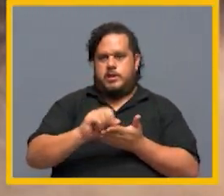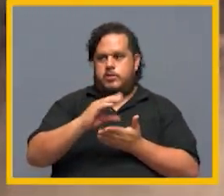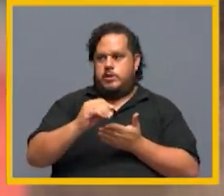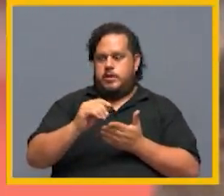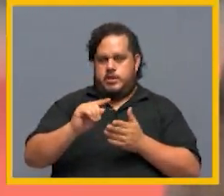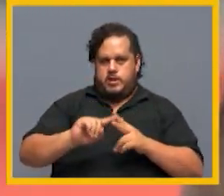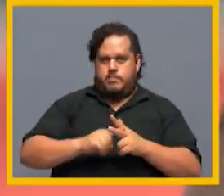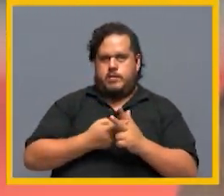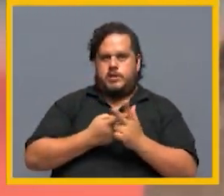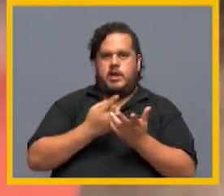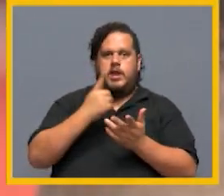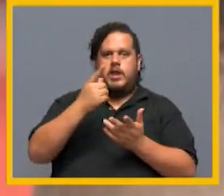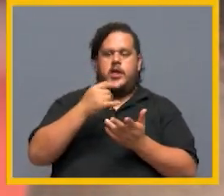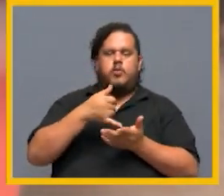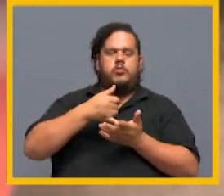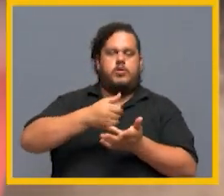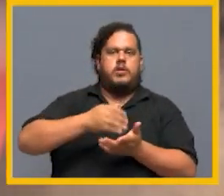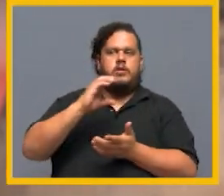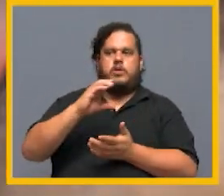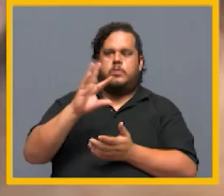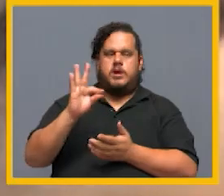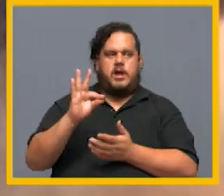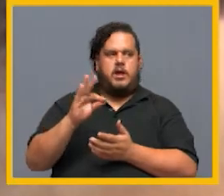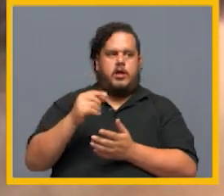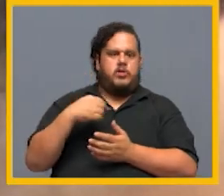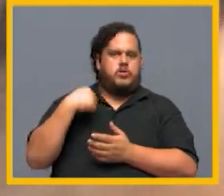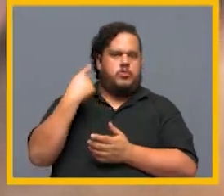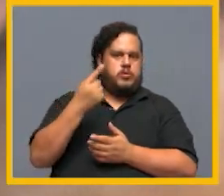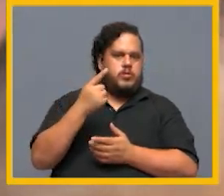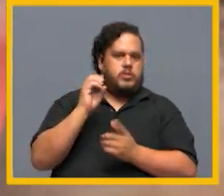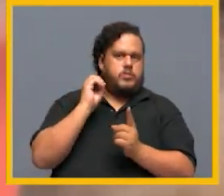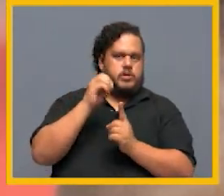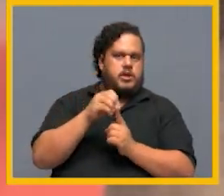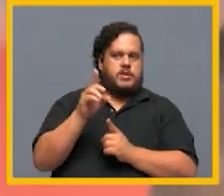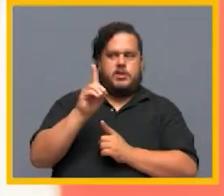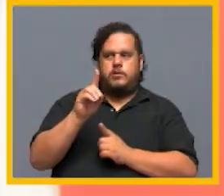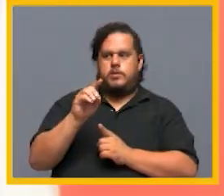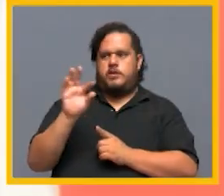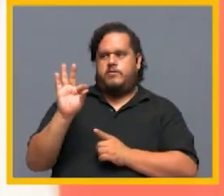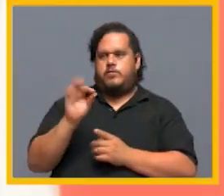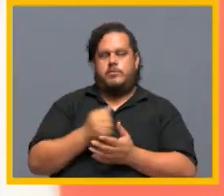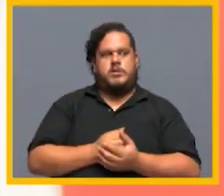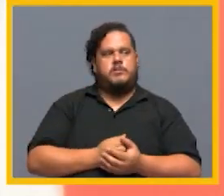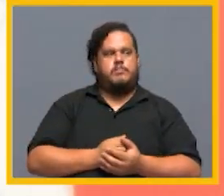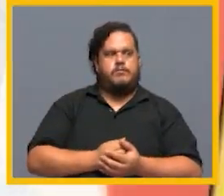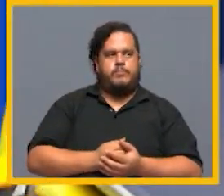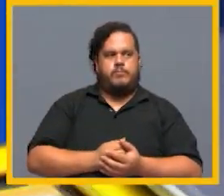debutar en un torneo de CONCACAF son los próximos objetivos de Douglas Forbis.